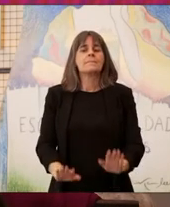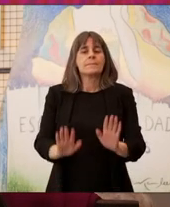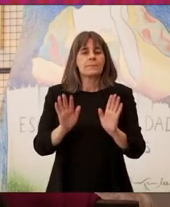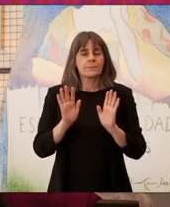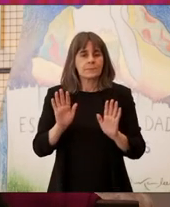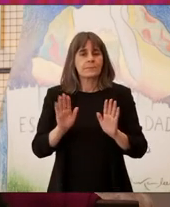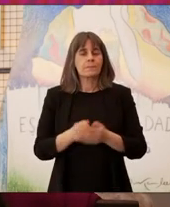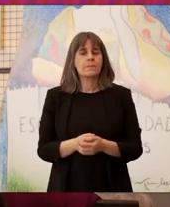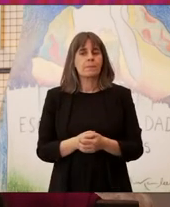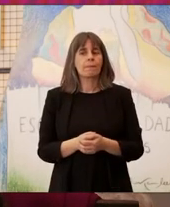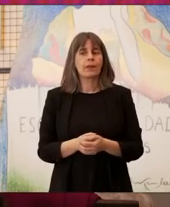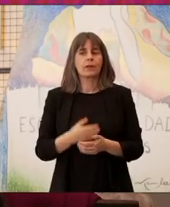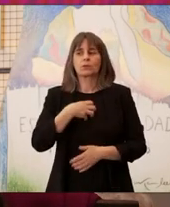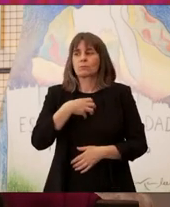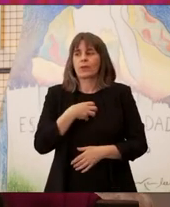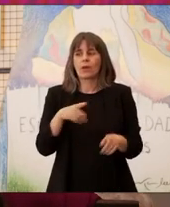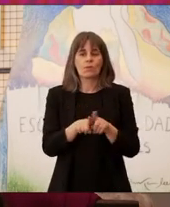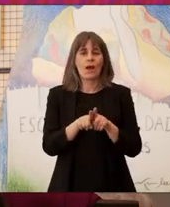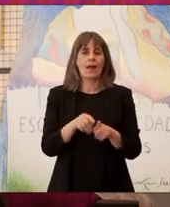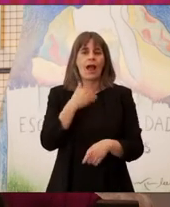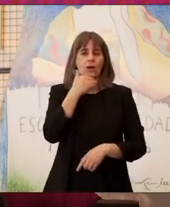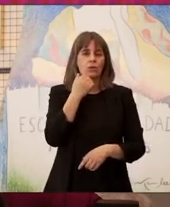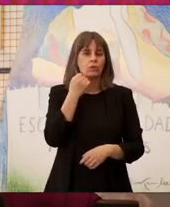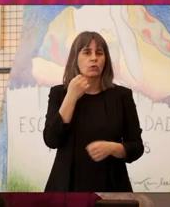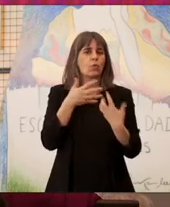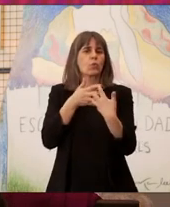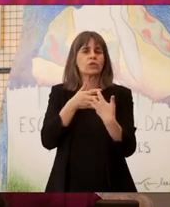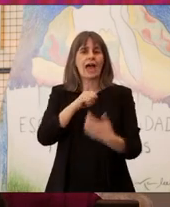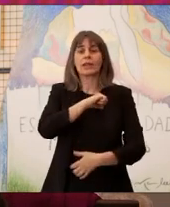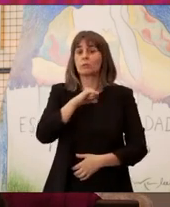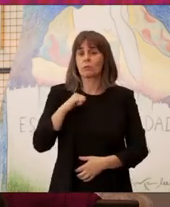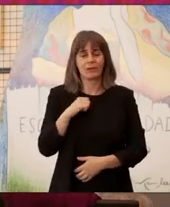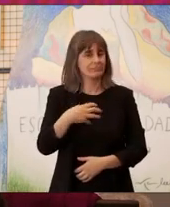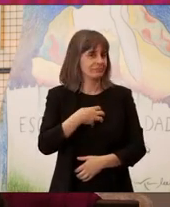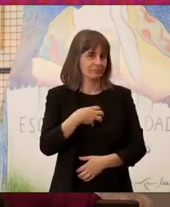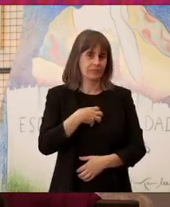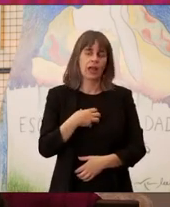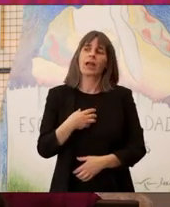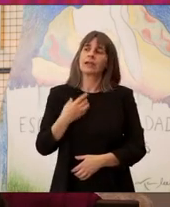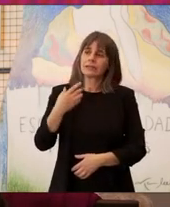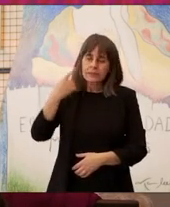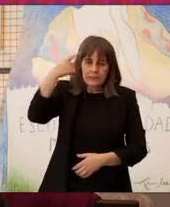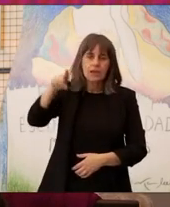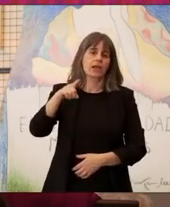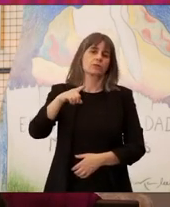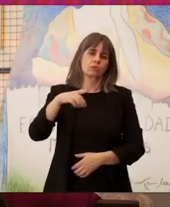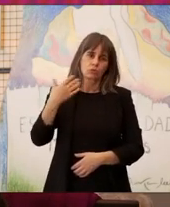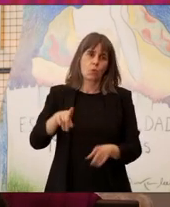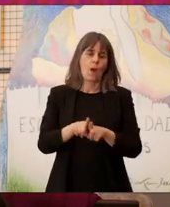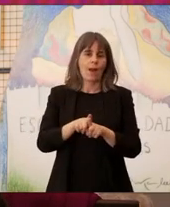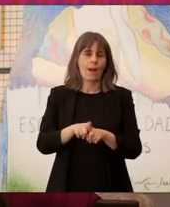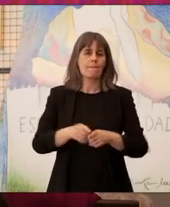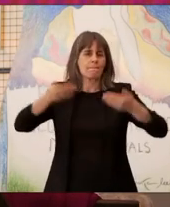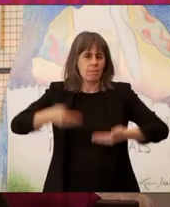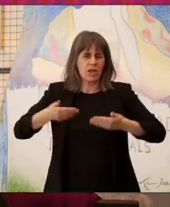no hay que tomarlo como una cosa individual es como que hay que arrastrar un gran peso y uno lo arrastra el rato que